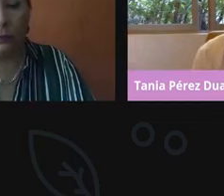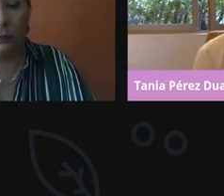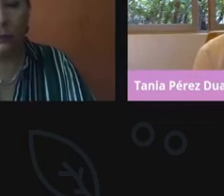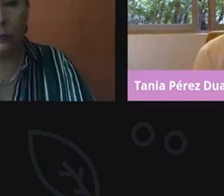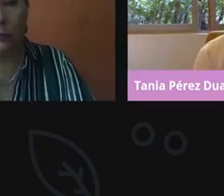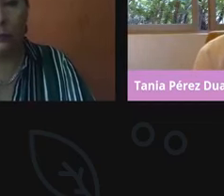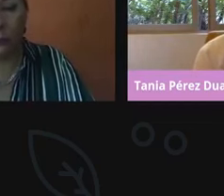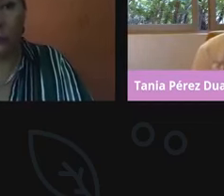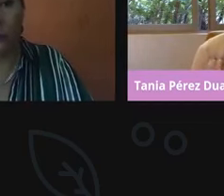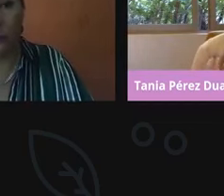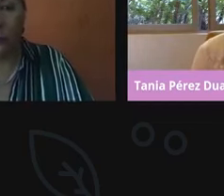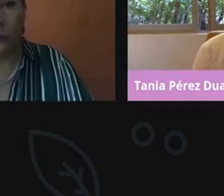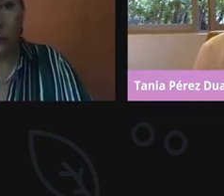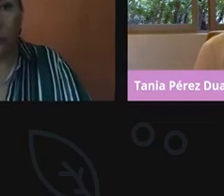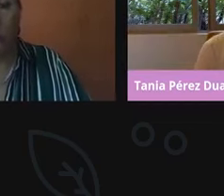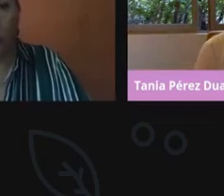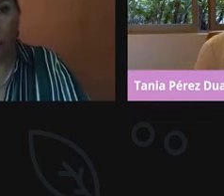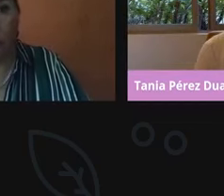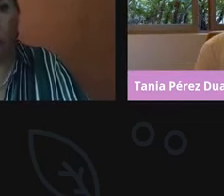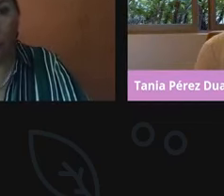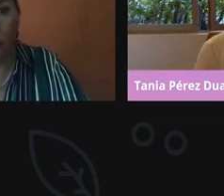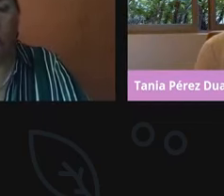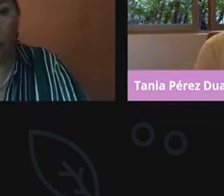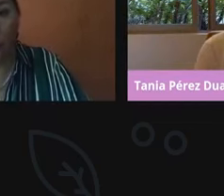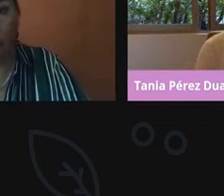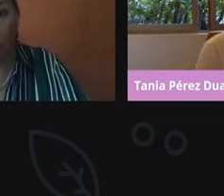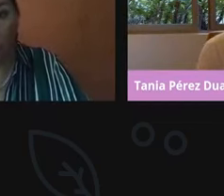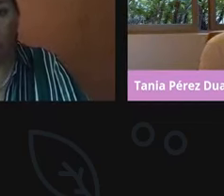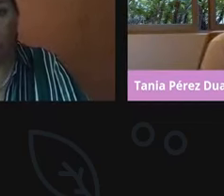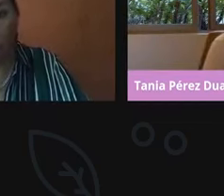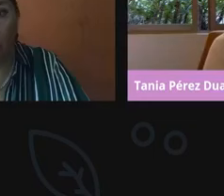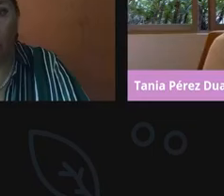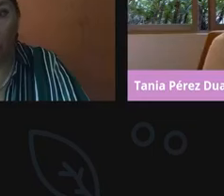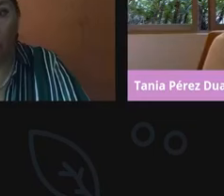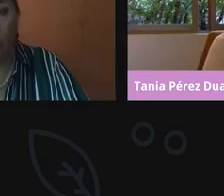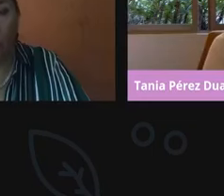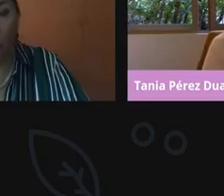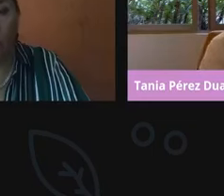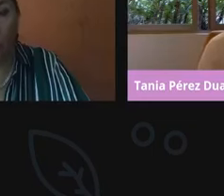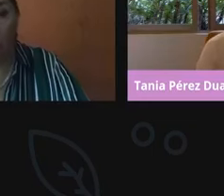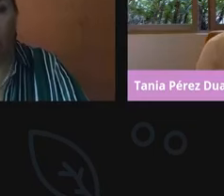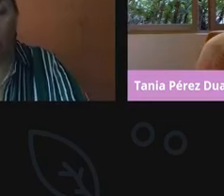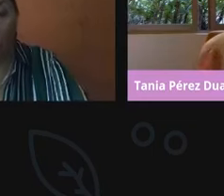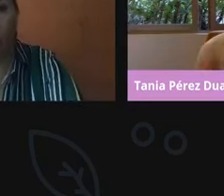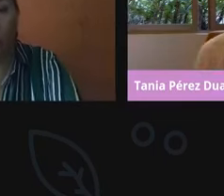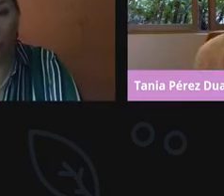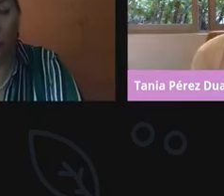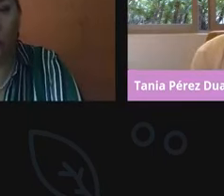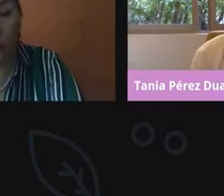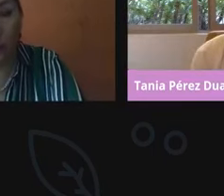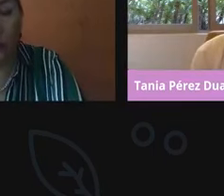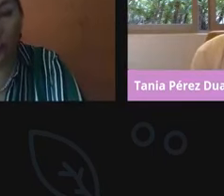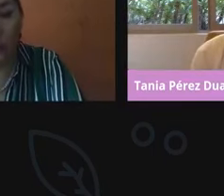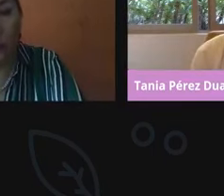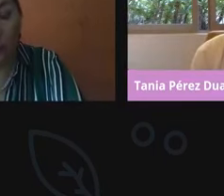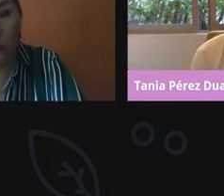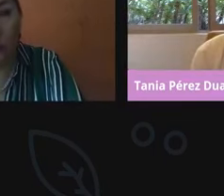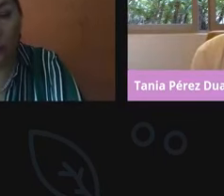personas, número uno, que padecen de TOC y que a lo mejor están o mal diagnosticadas o no encuentran